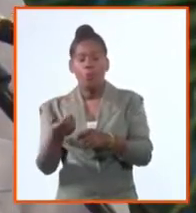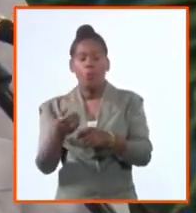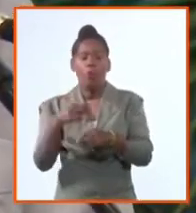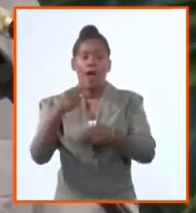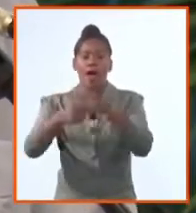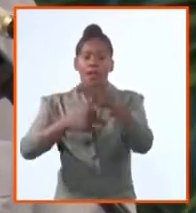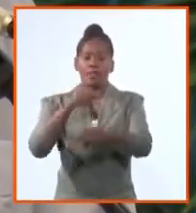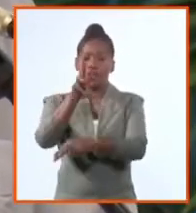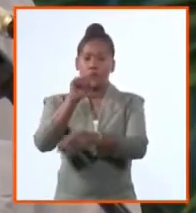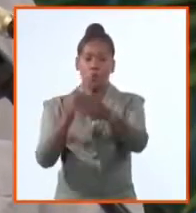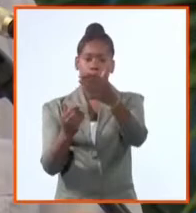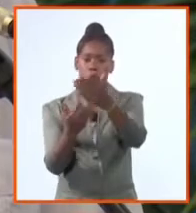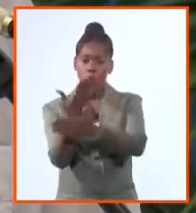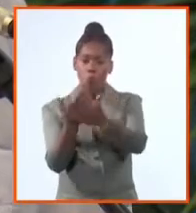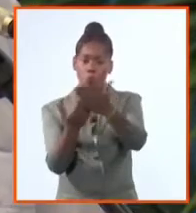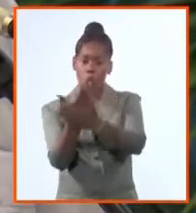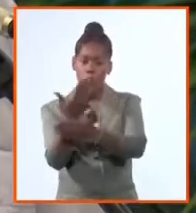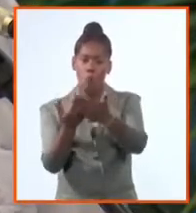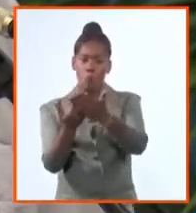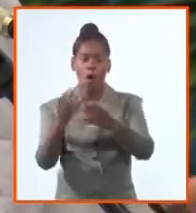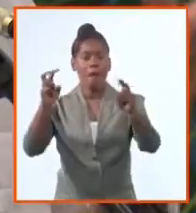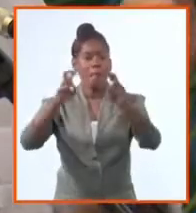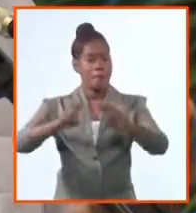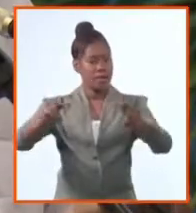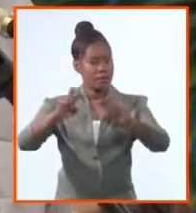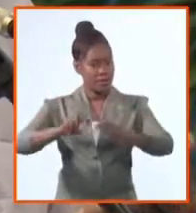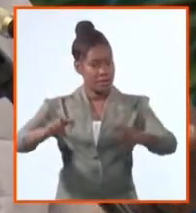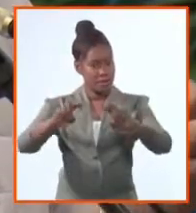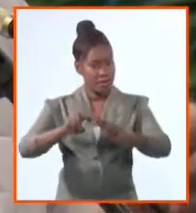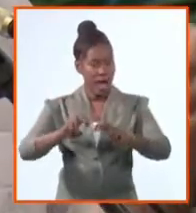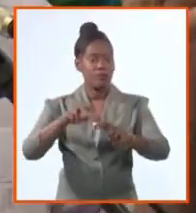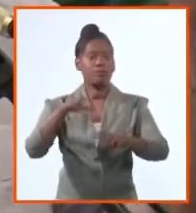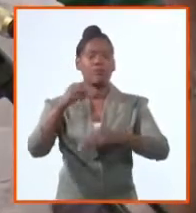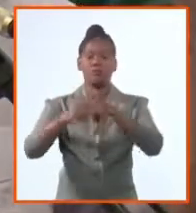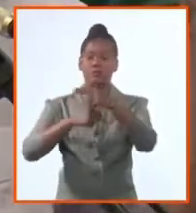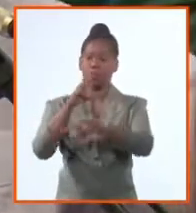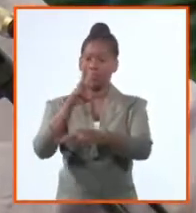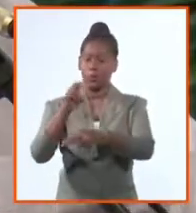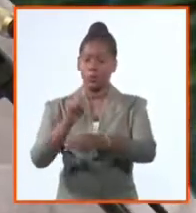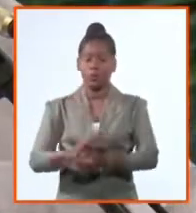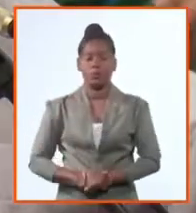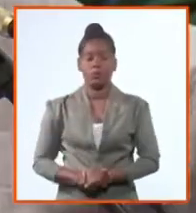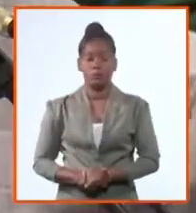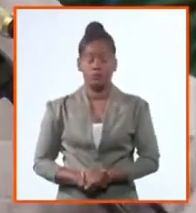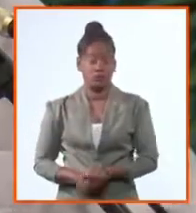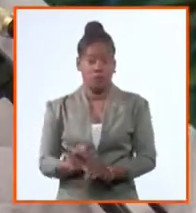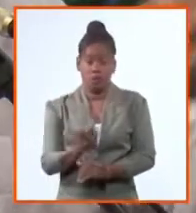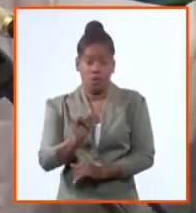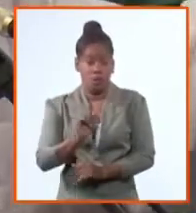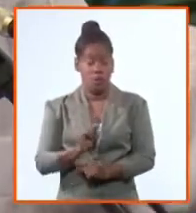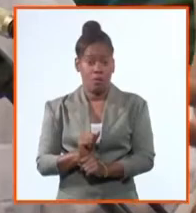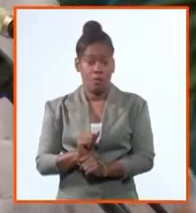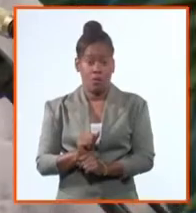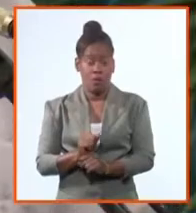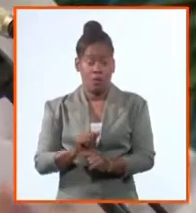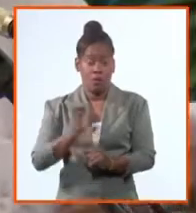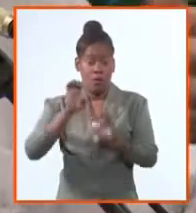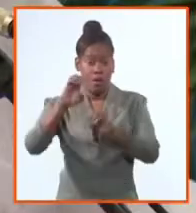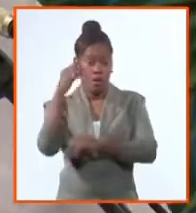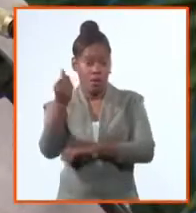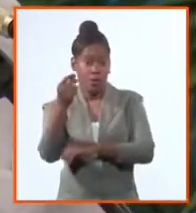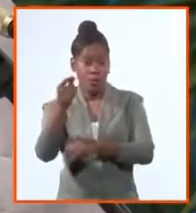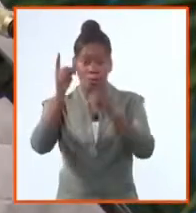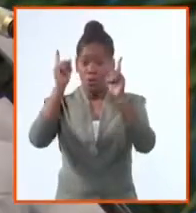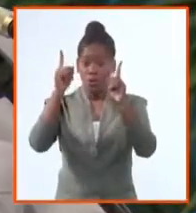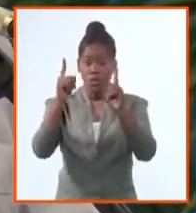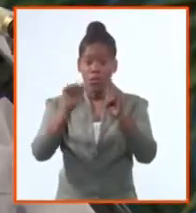Entonces, no es posible que sigamos en esta situación. Además, economía política no es solo estudiar a Carlos Marx, a Federico Engels, a